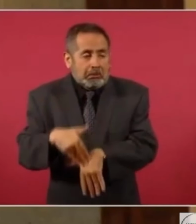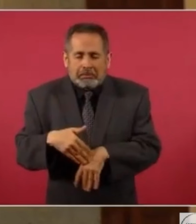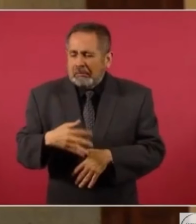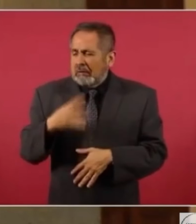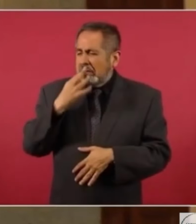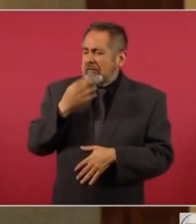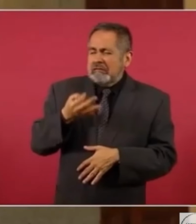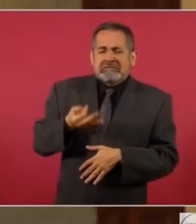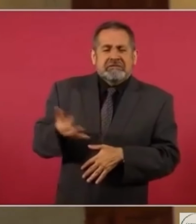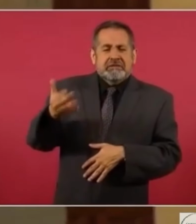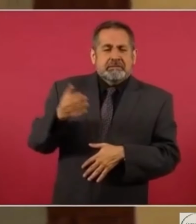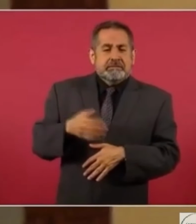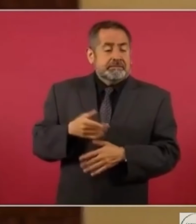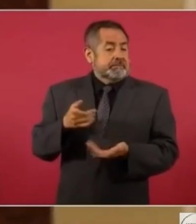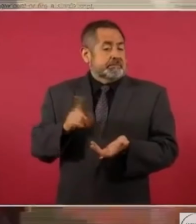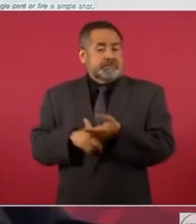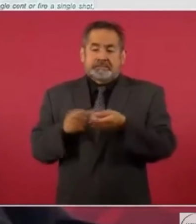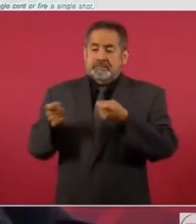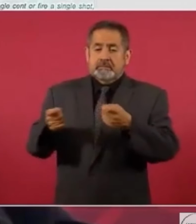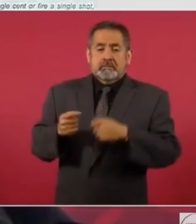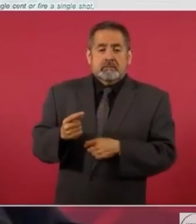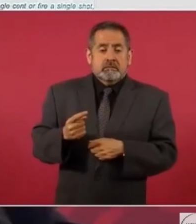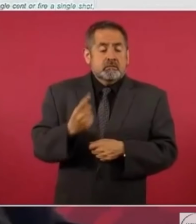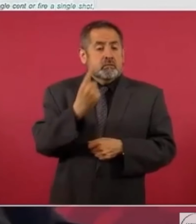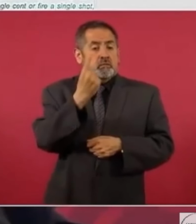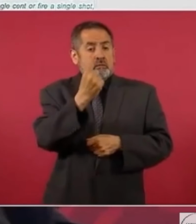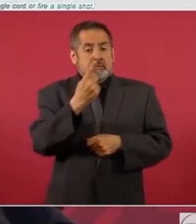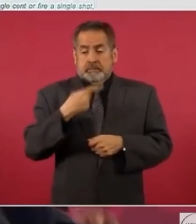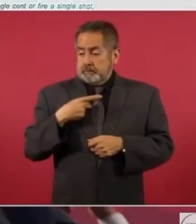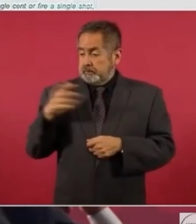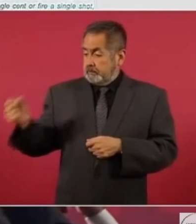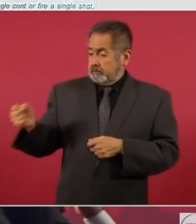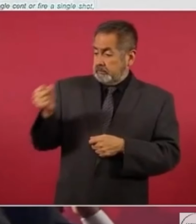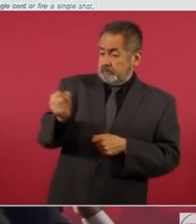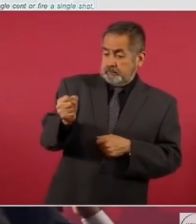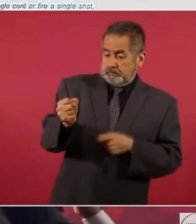porque basta con controlar a un solo hombre,